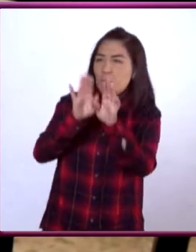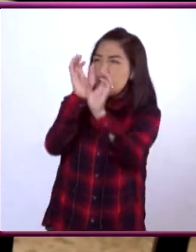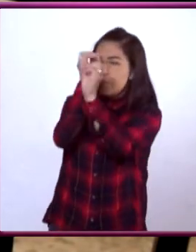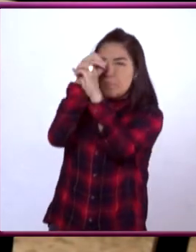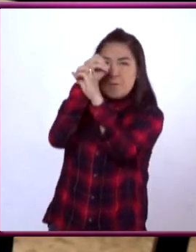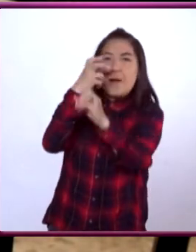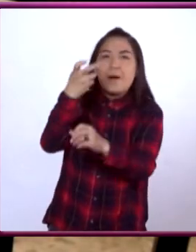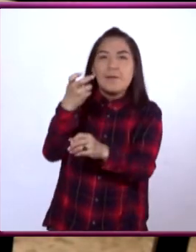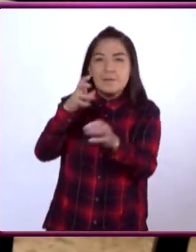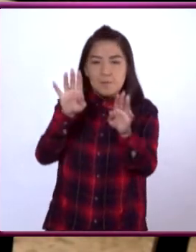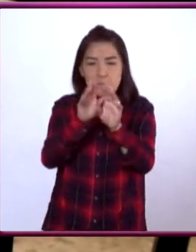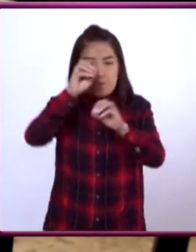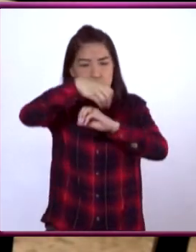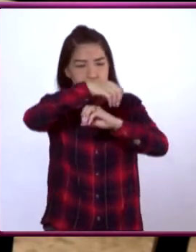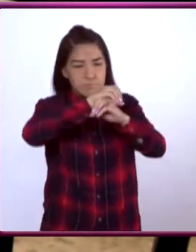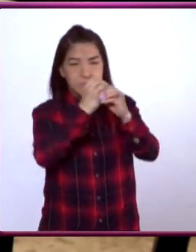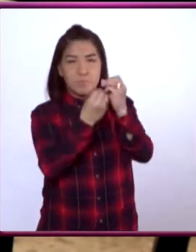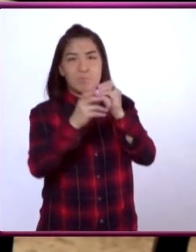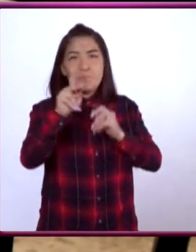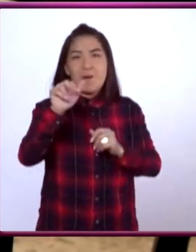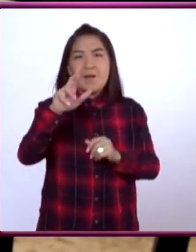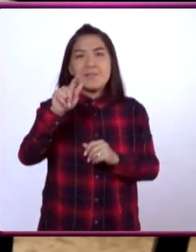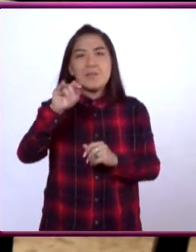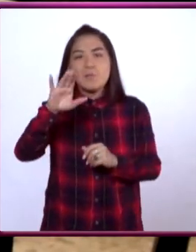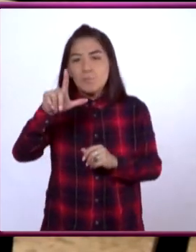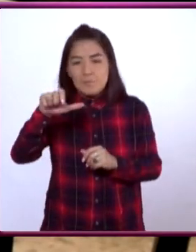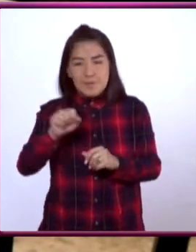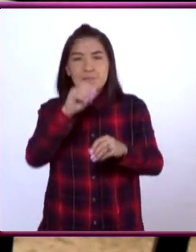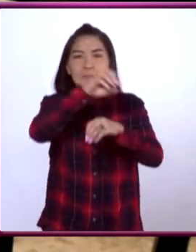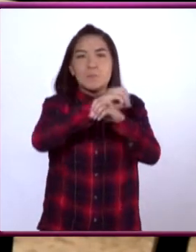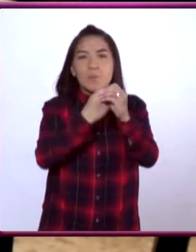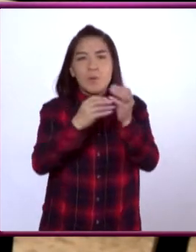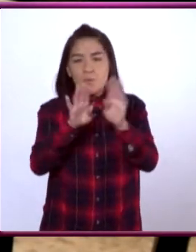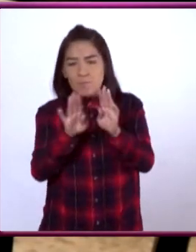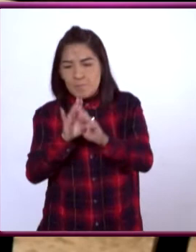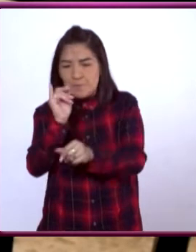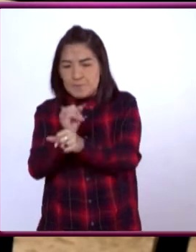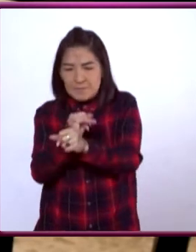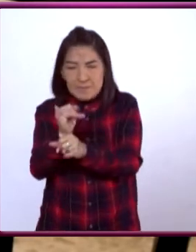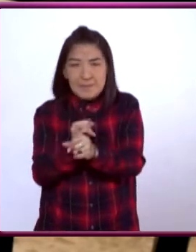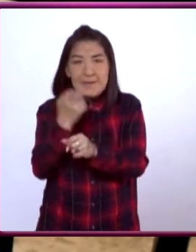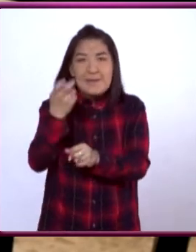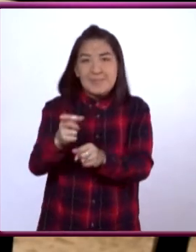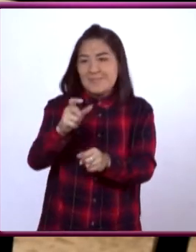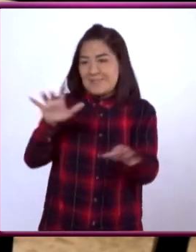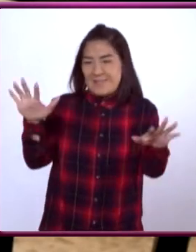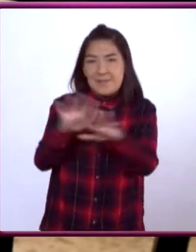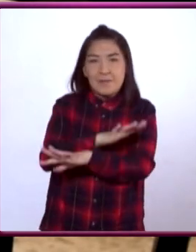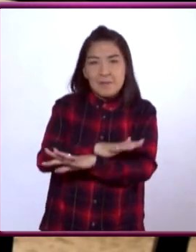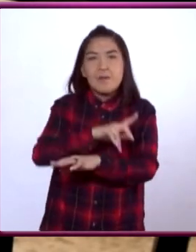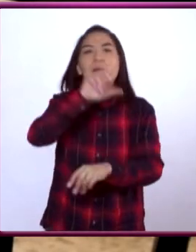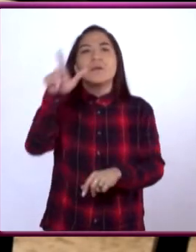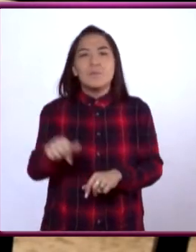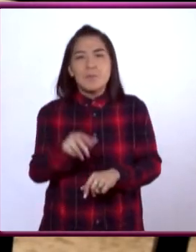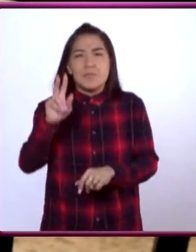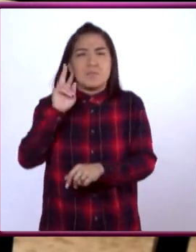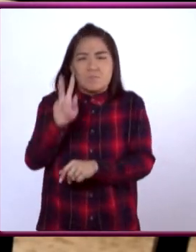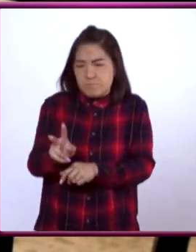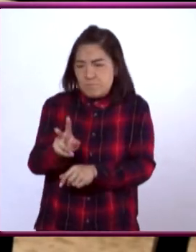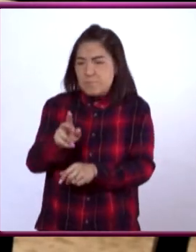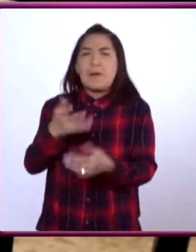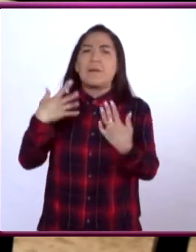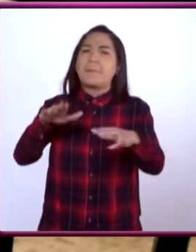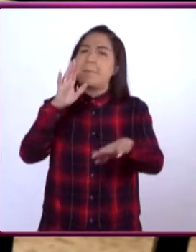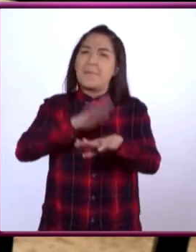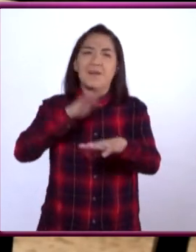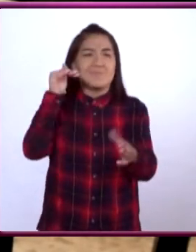acelerador de partículas. Y entonces proponemos una reacción, tenemos que buscar obviamente todos los ingredientes de esa reacción y luego la estudiamos,